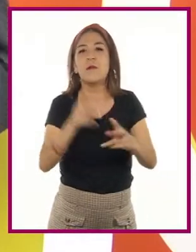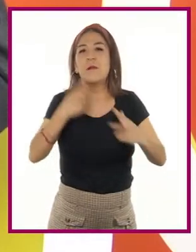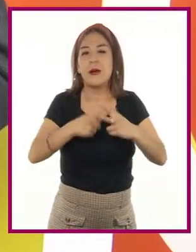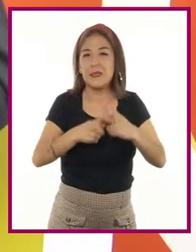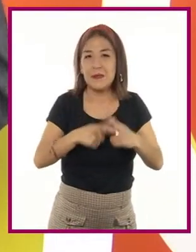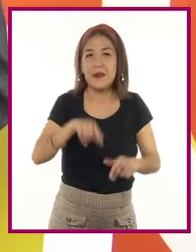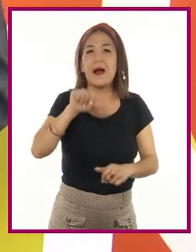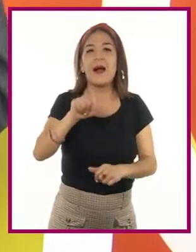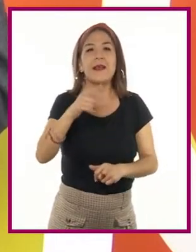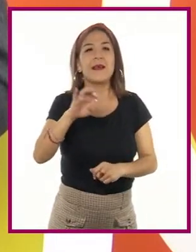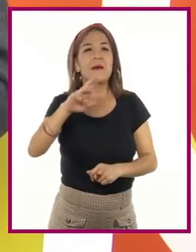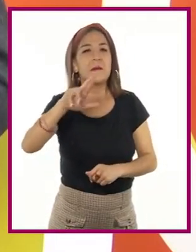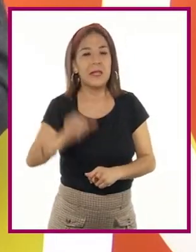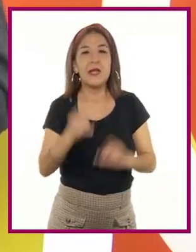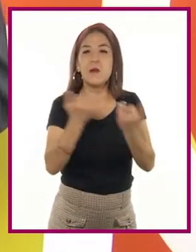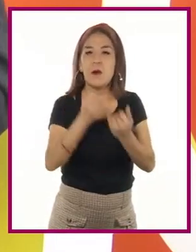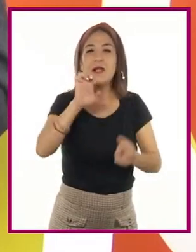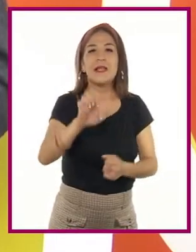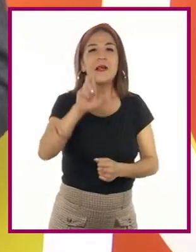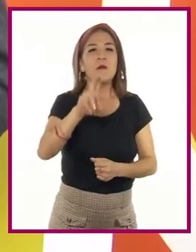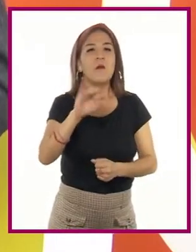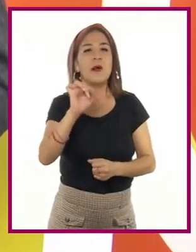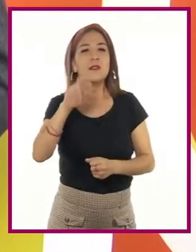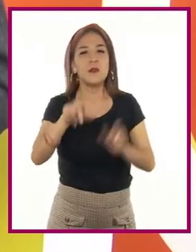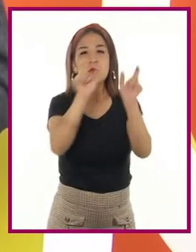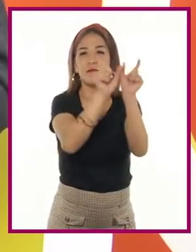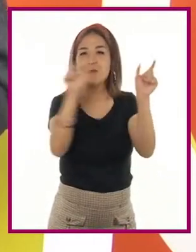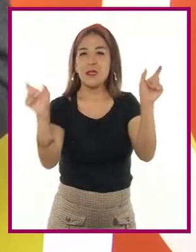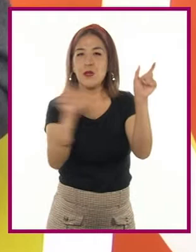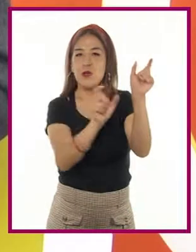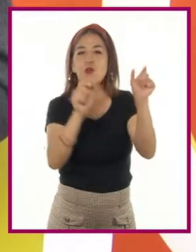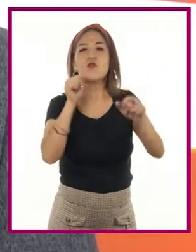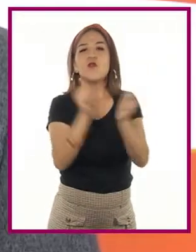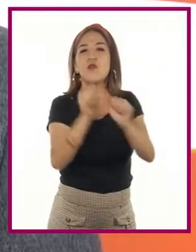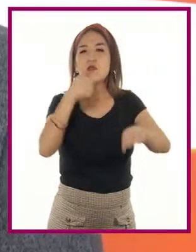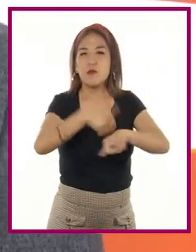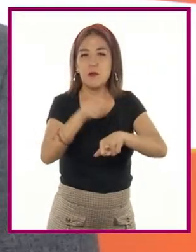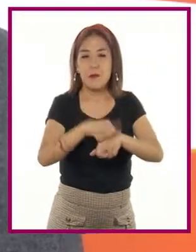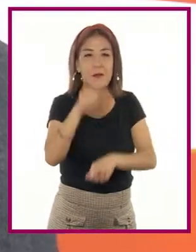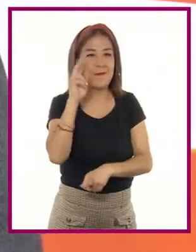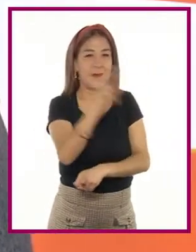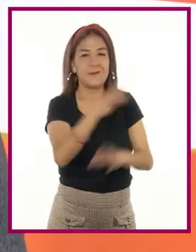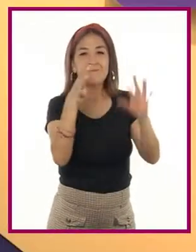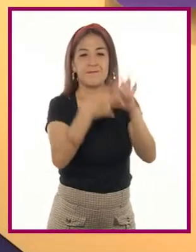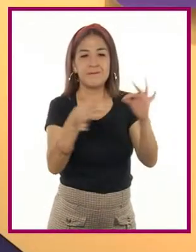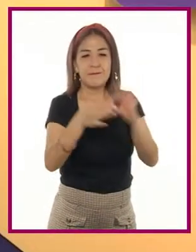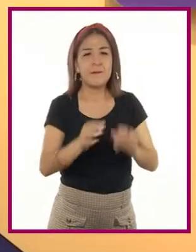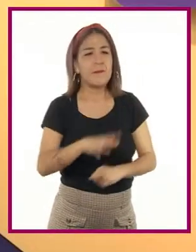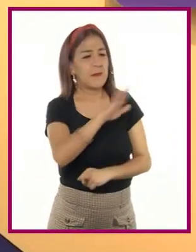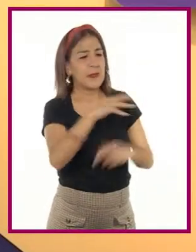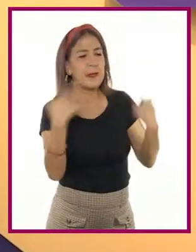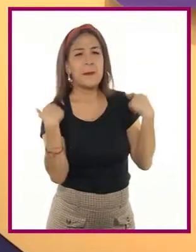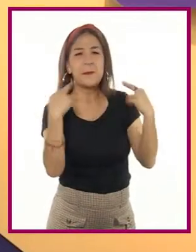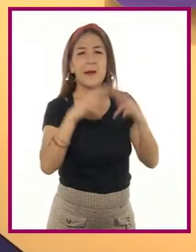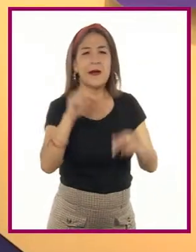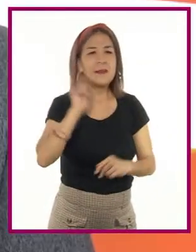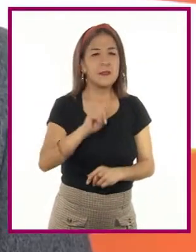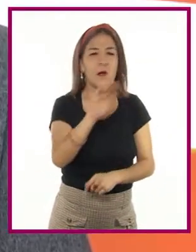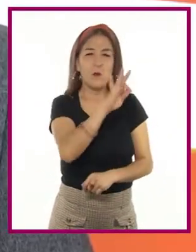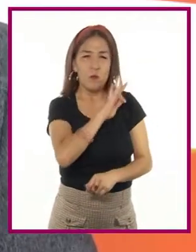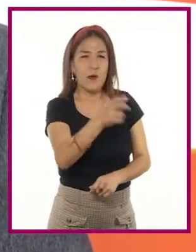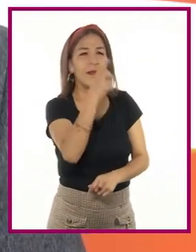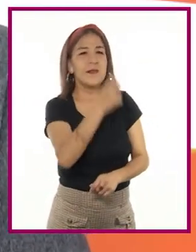y ecuaciones para comenzar se aborda una situación más la concepción me puedes decir